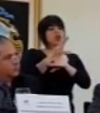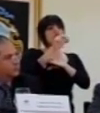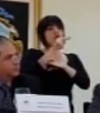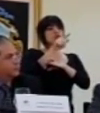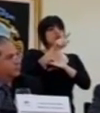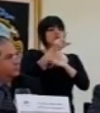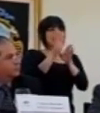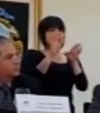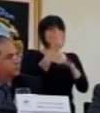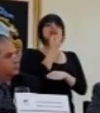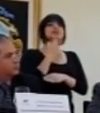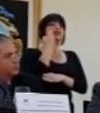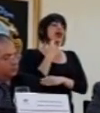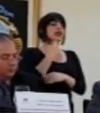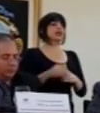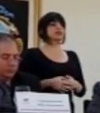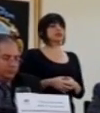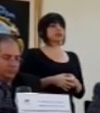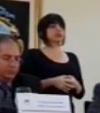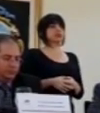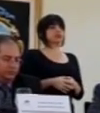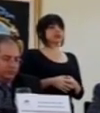general en Israel.